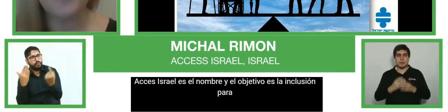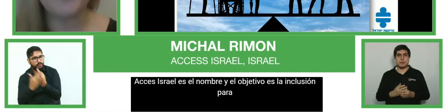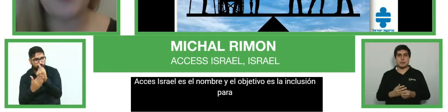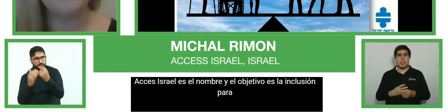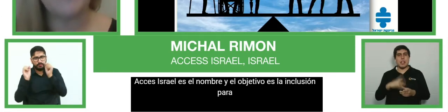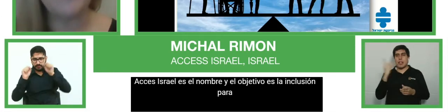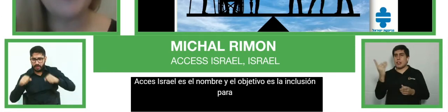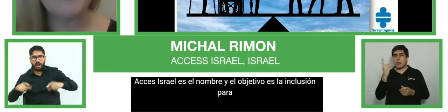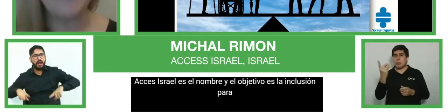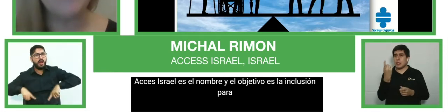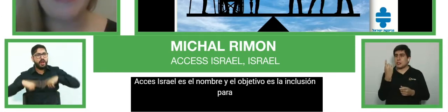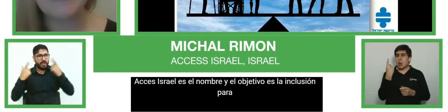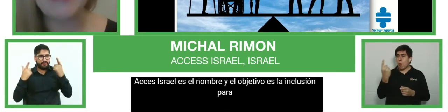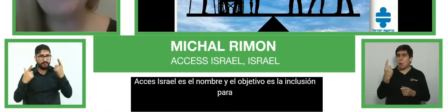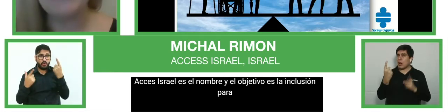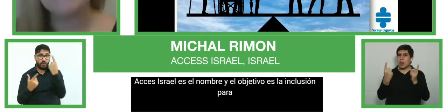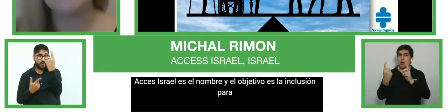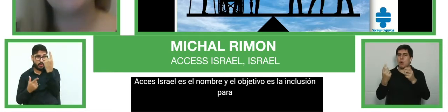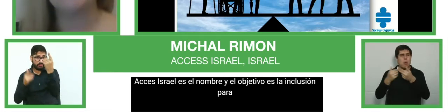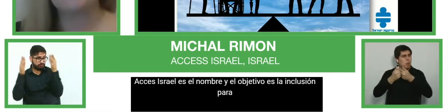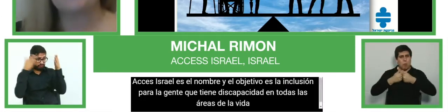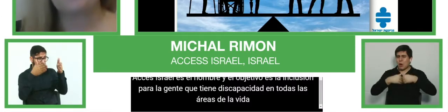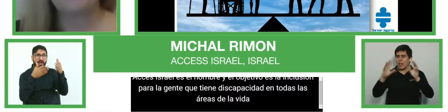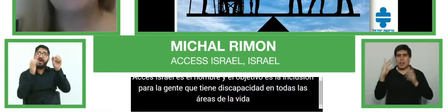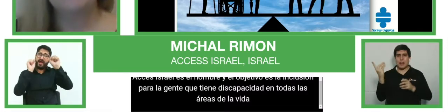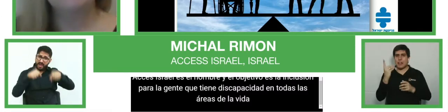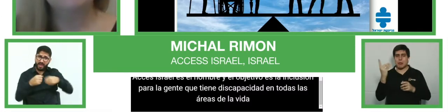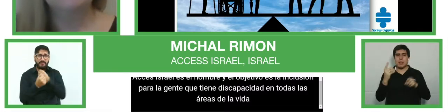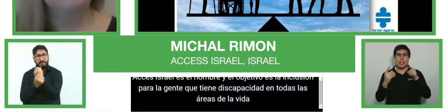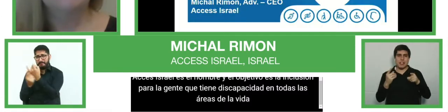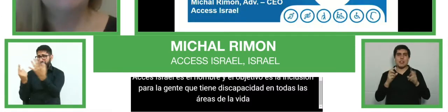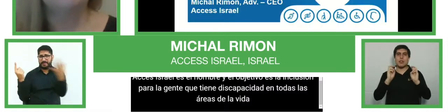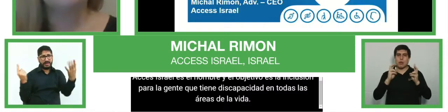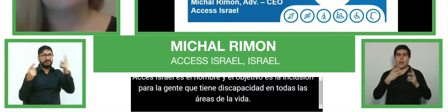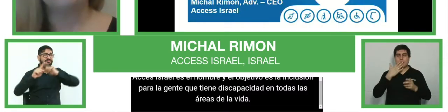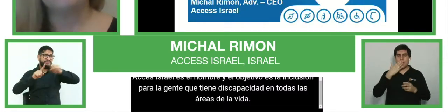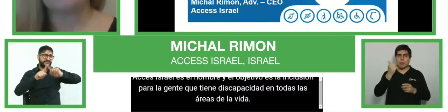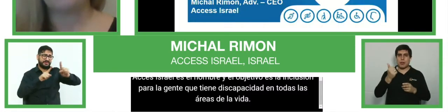discapacidades. Y la próxima, por favor.